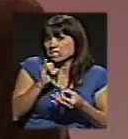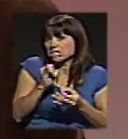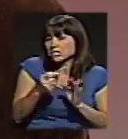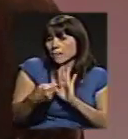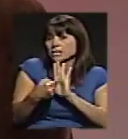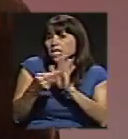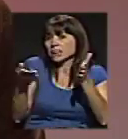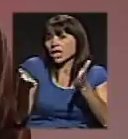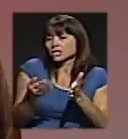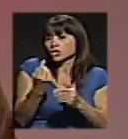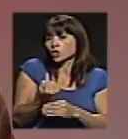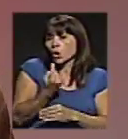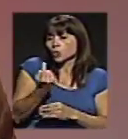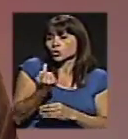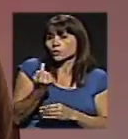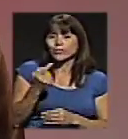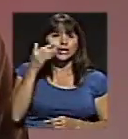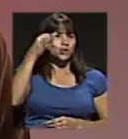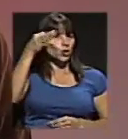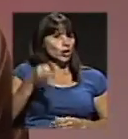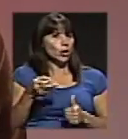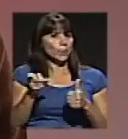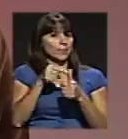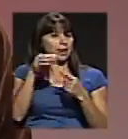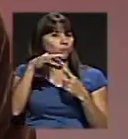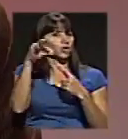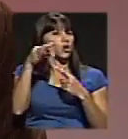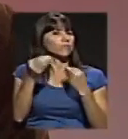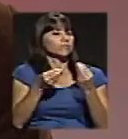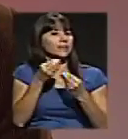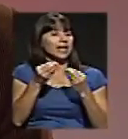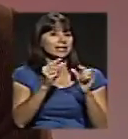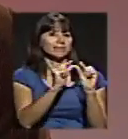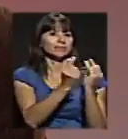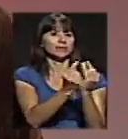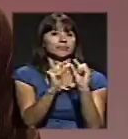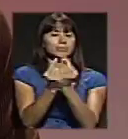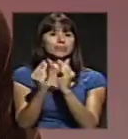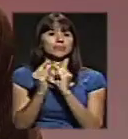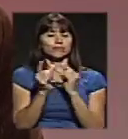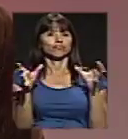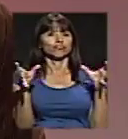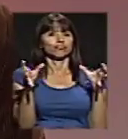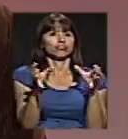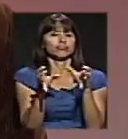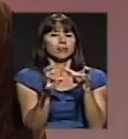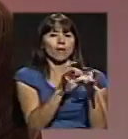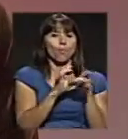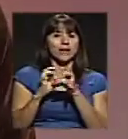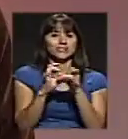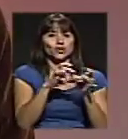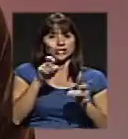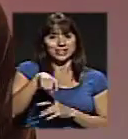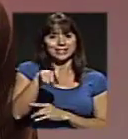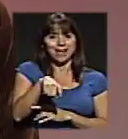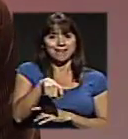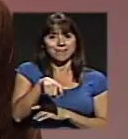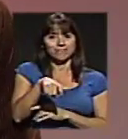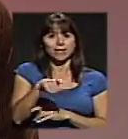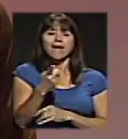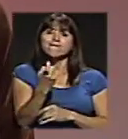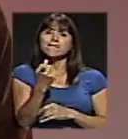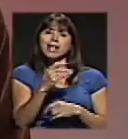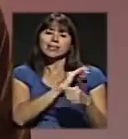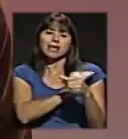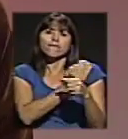que la primera opción es la coalición. Yo creo que la coalición es necesaria, hace falta sumar fuerzas que están